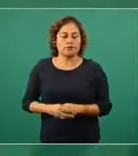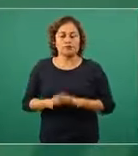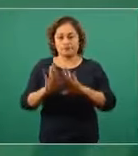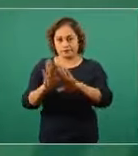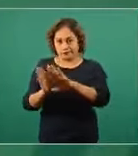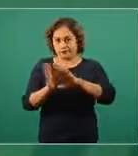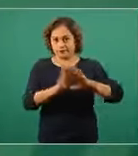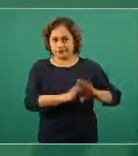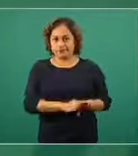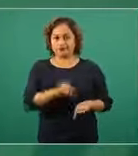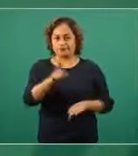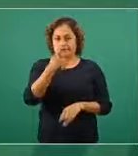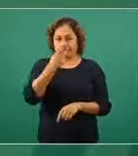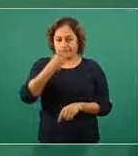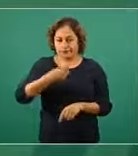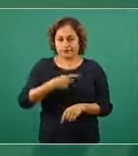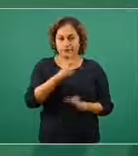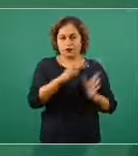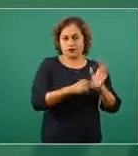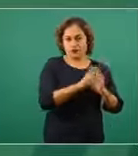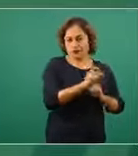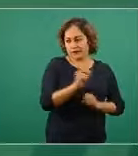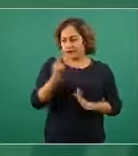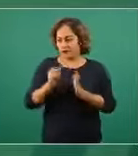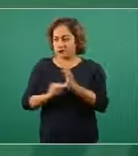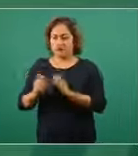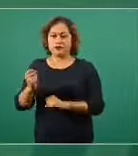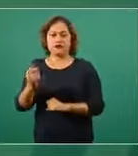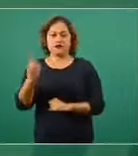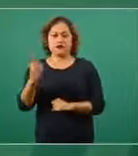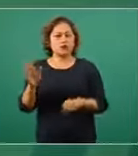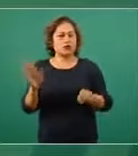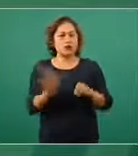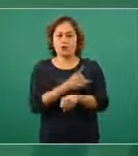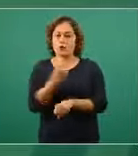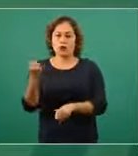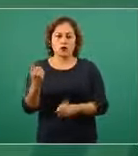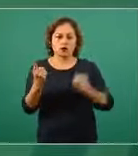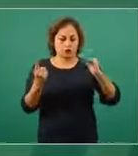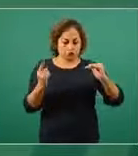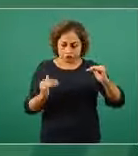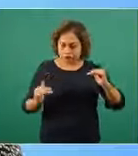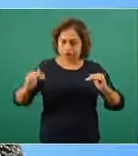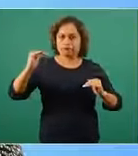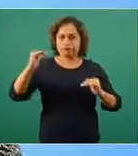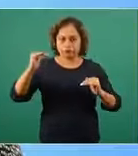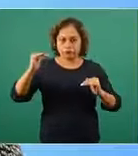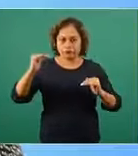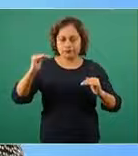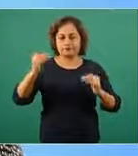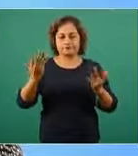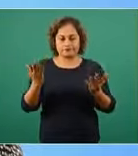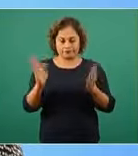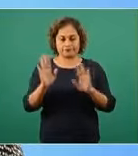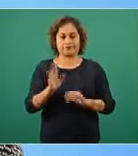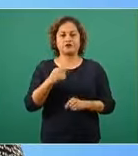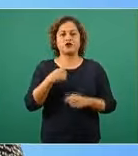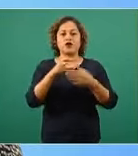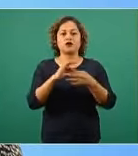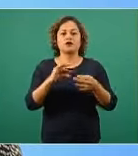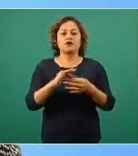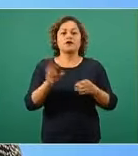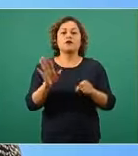diferencia entre 2020 y 2021? ¿Por qué hay un incremento de casos importantes? En primera instancia, porque